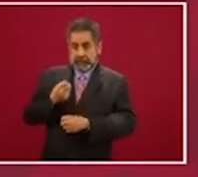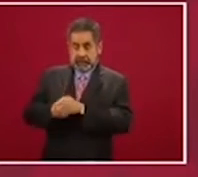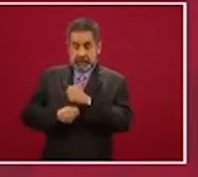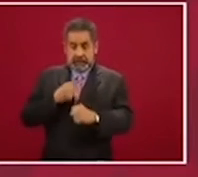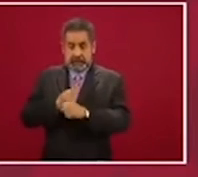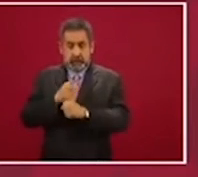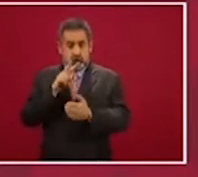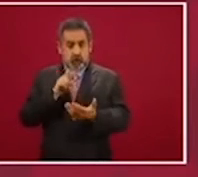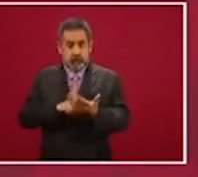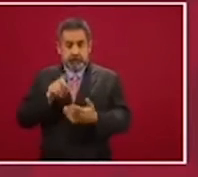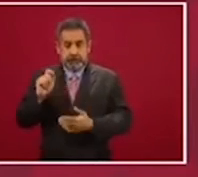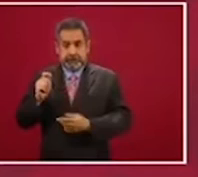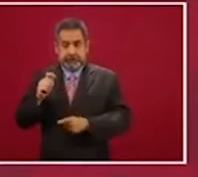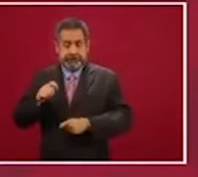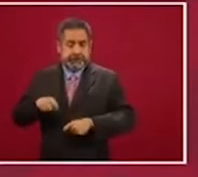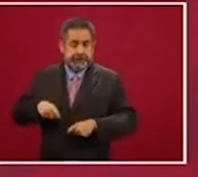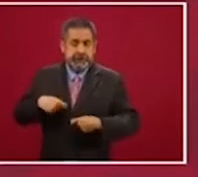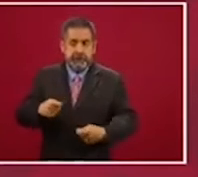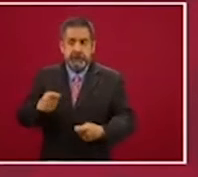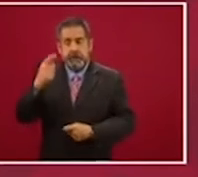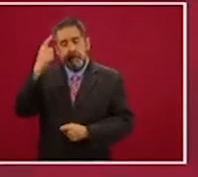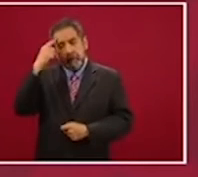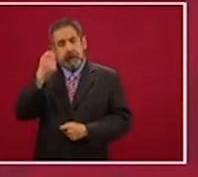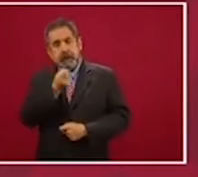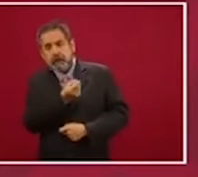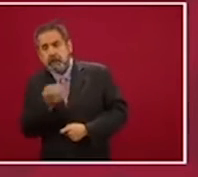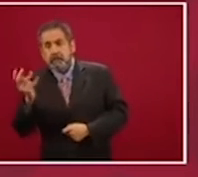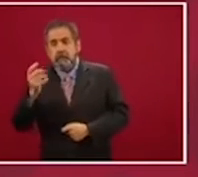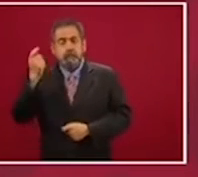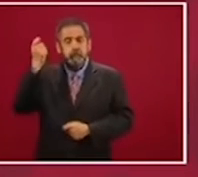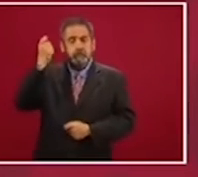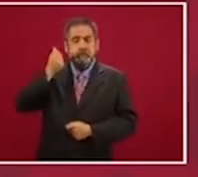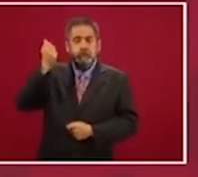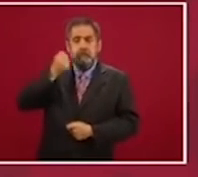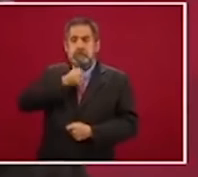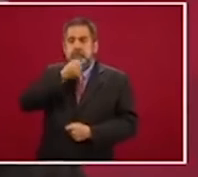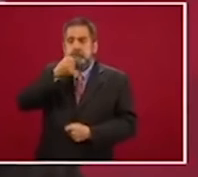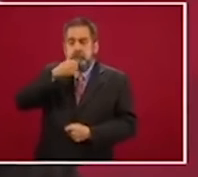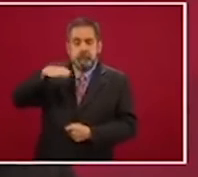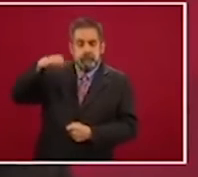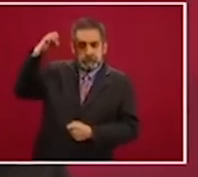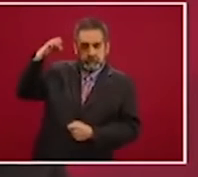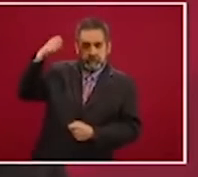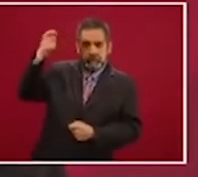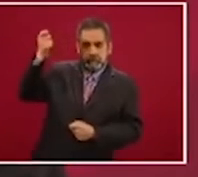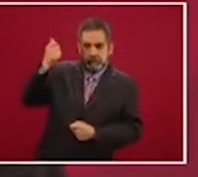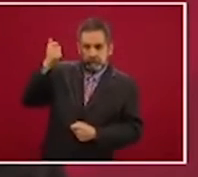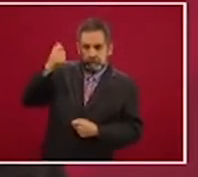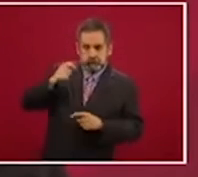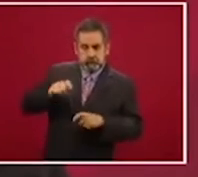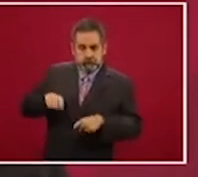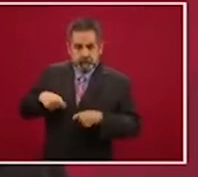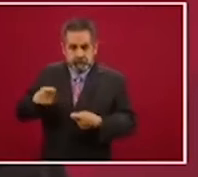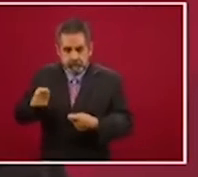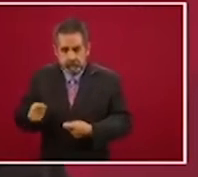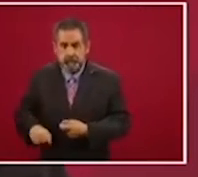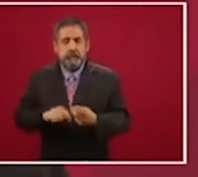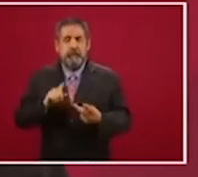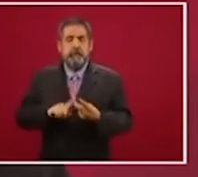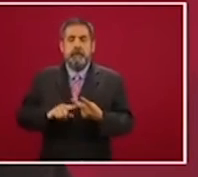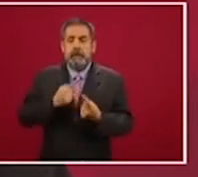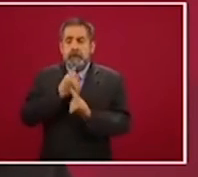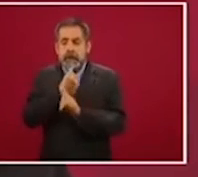para la pensión de adultos mayores la pensión a niñas niños con